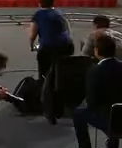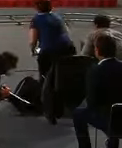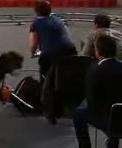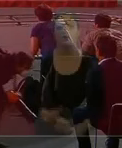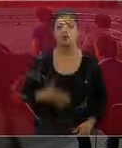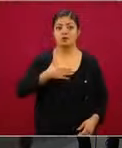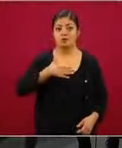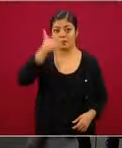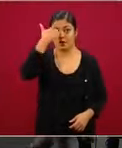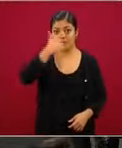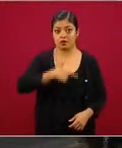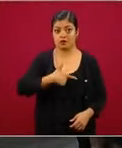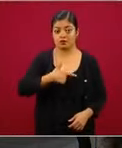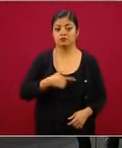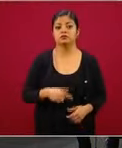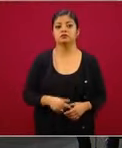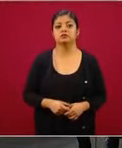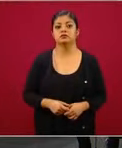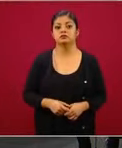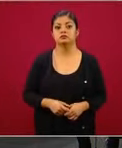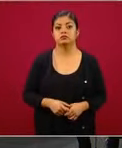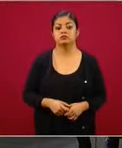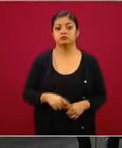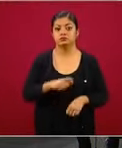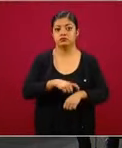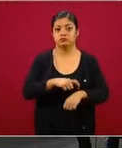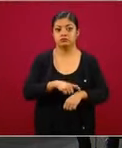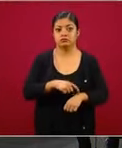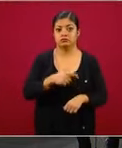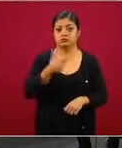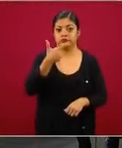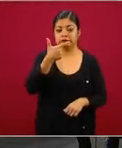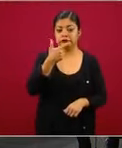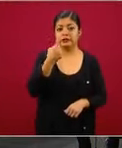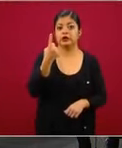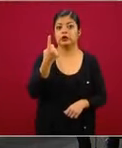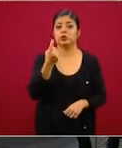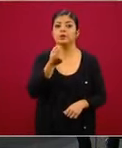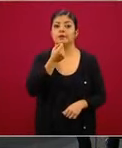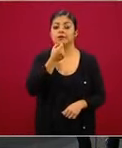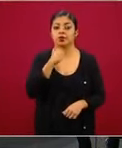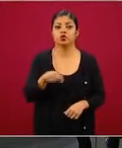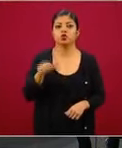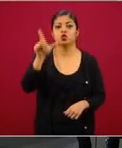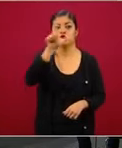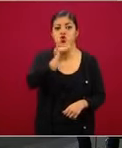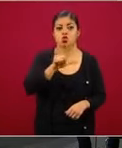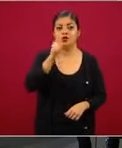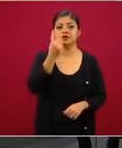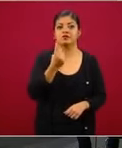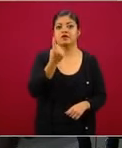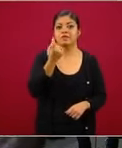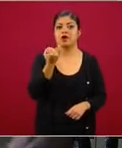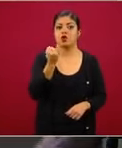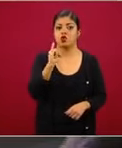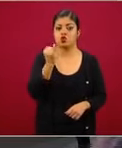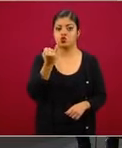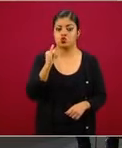Muy buenas noches, son las 19 horas con 1 minuto del lunes 1 de